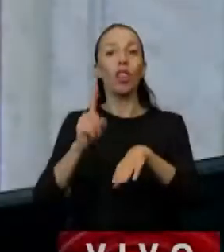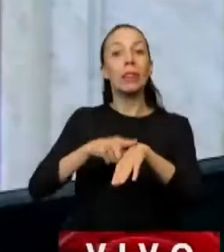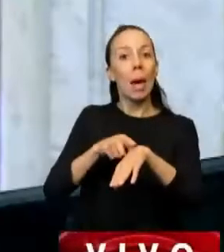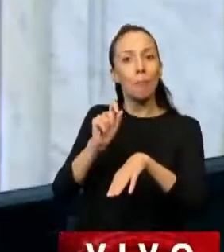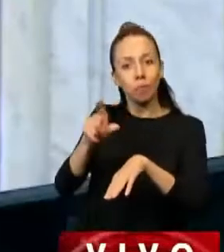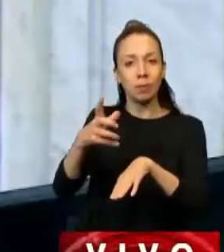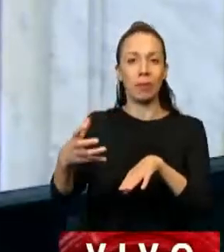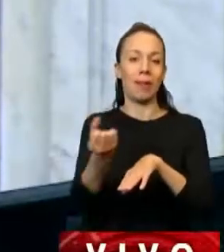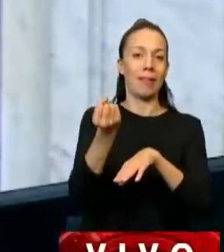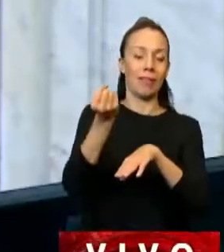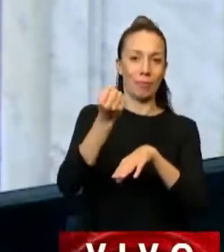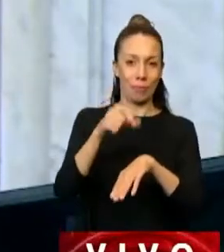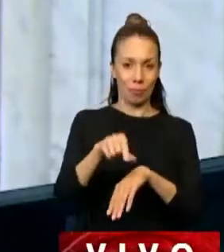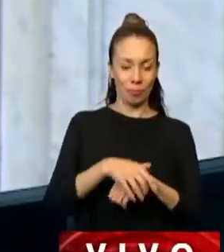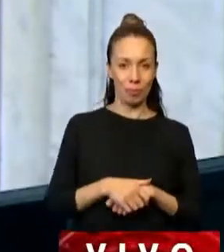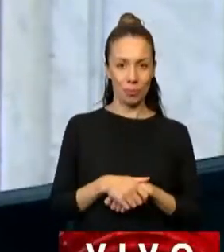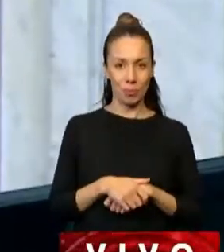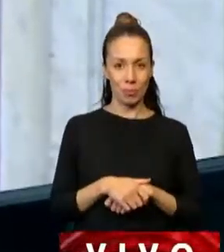Para los cinco minutos restantes, entonces,